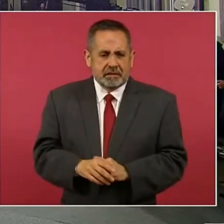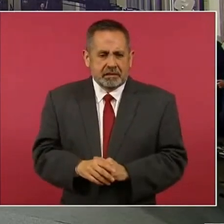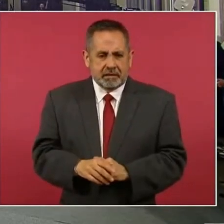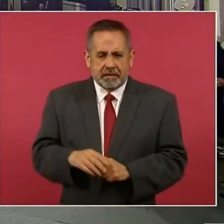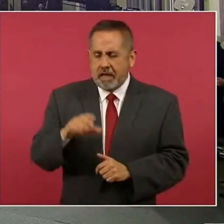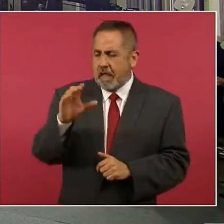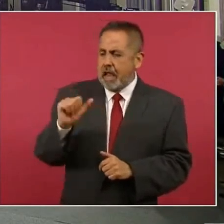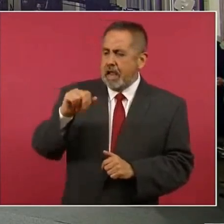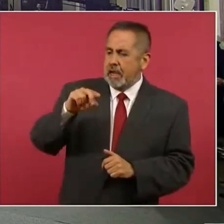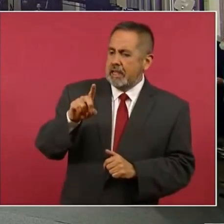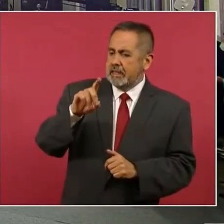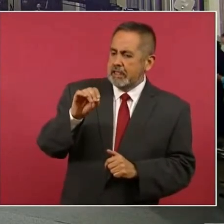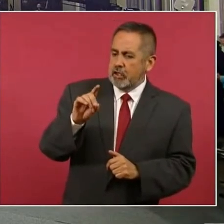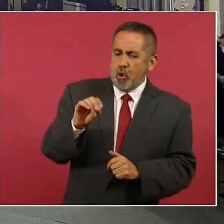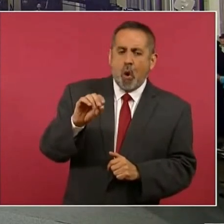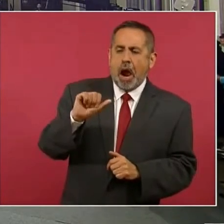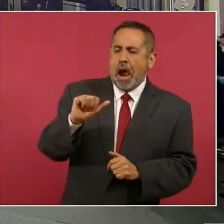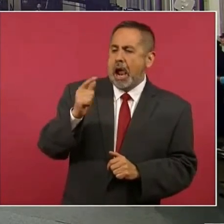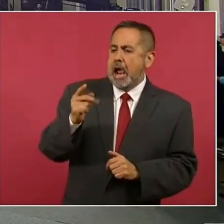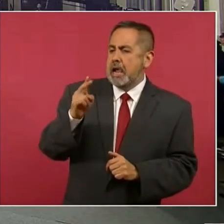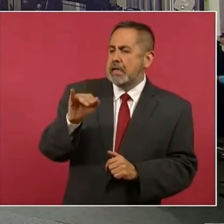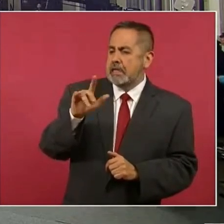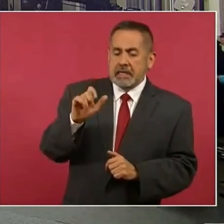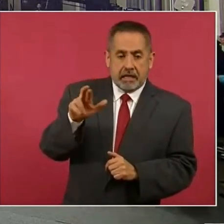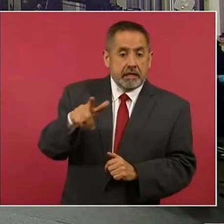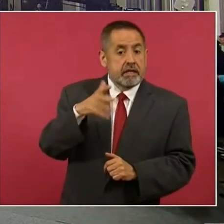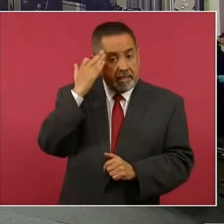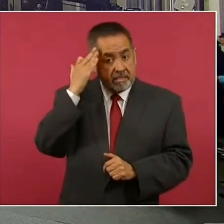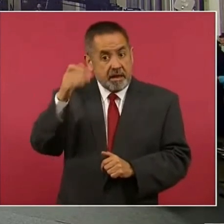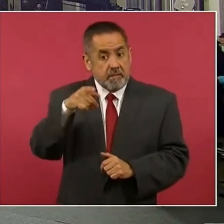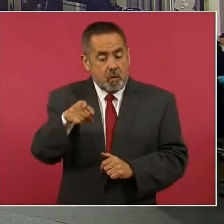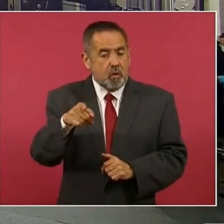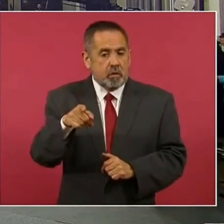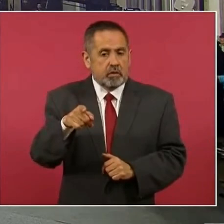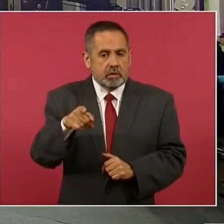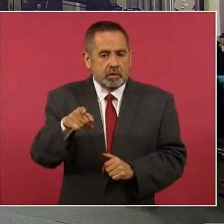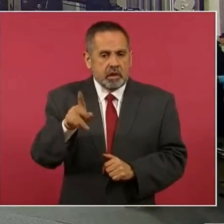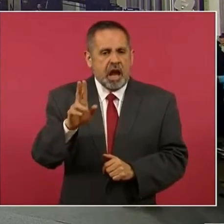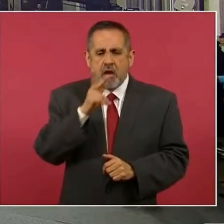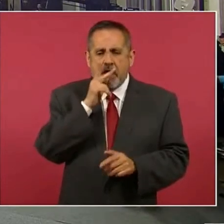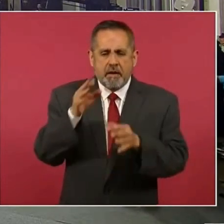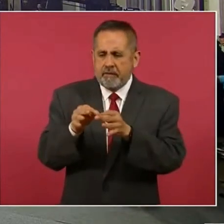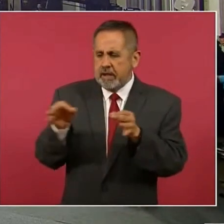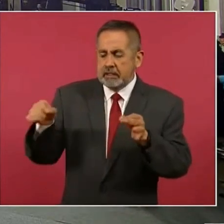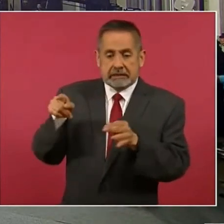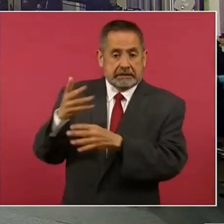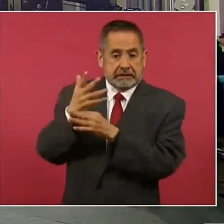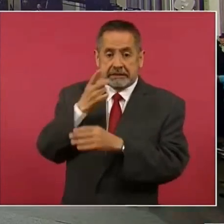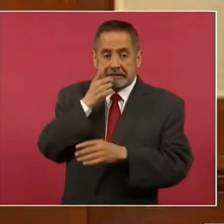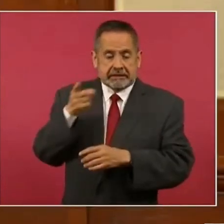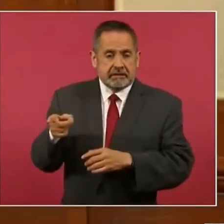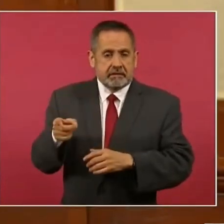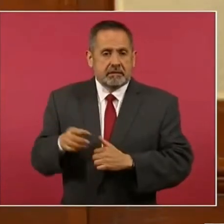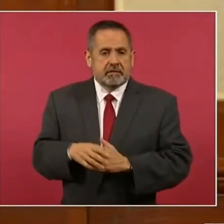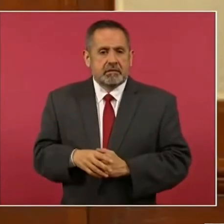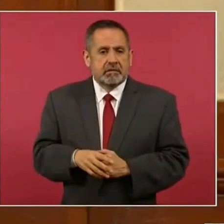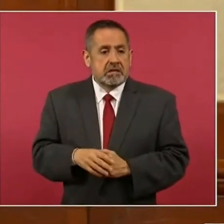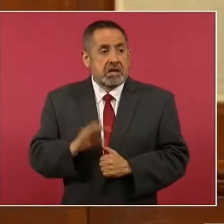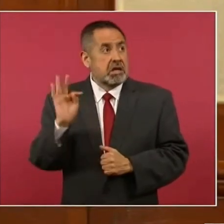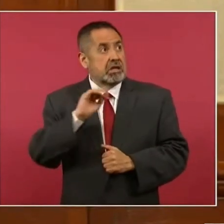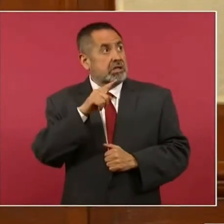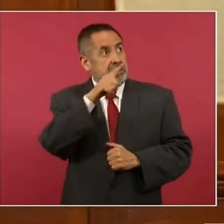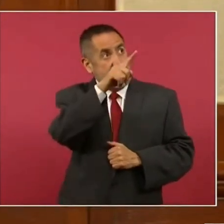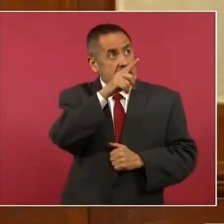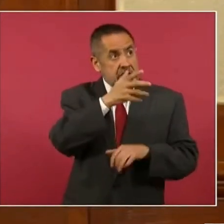Cándido Aguilar. Cándido Aguilar. En ese tiempo hay una frase de Cándido Aguilar que dice: si nos invaden,